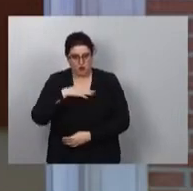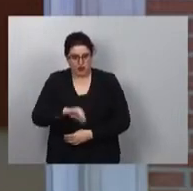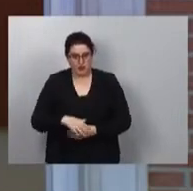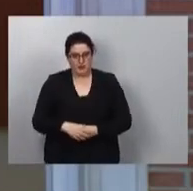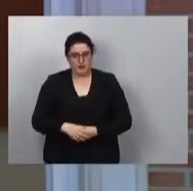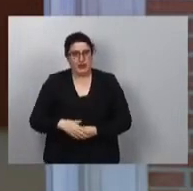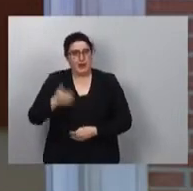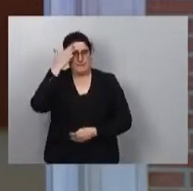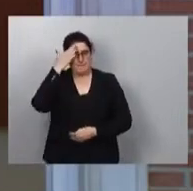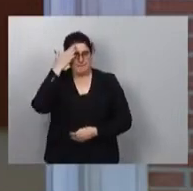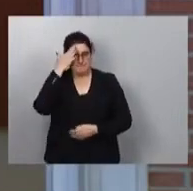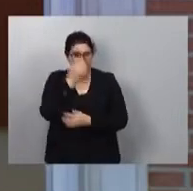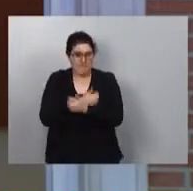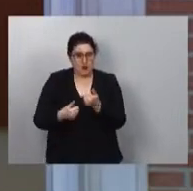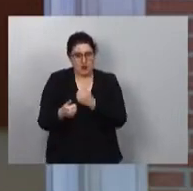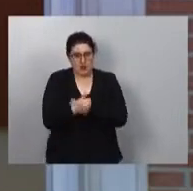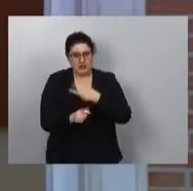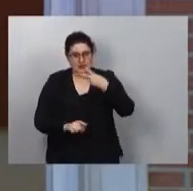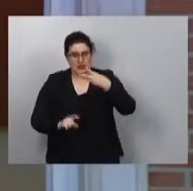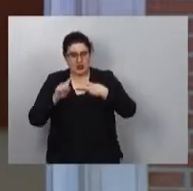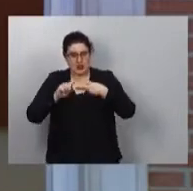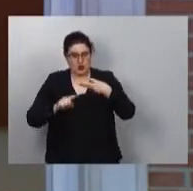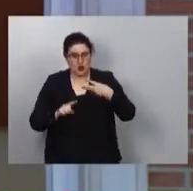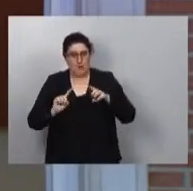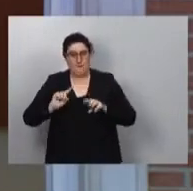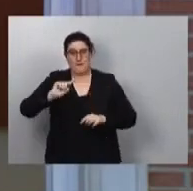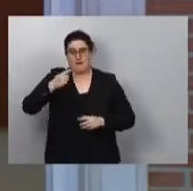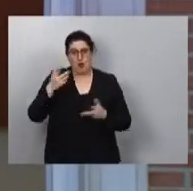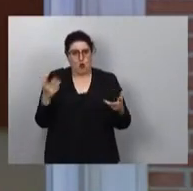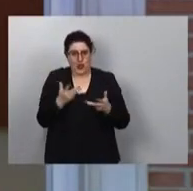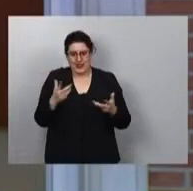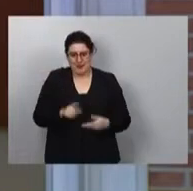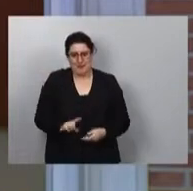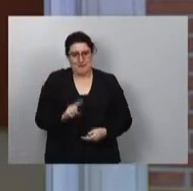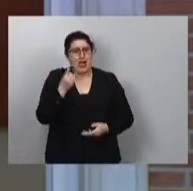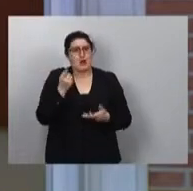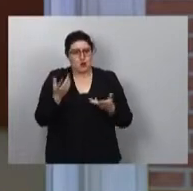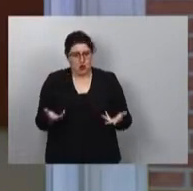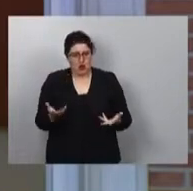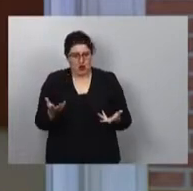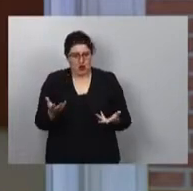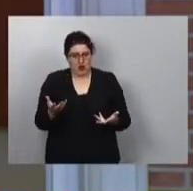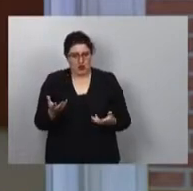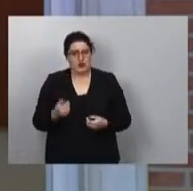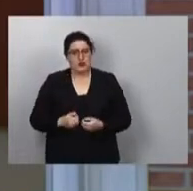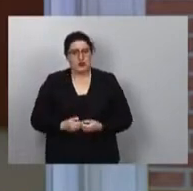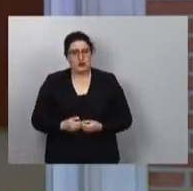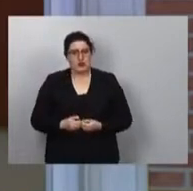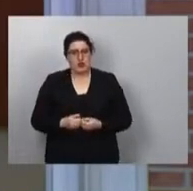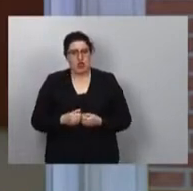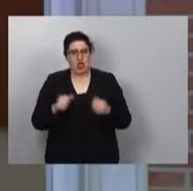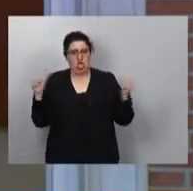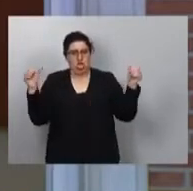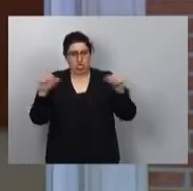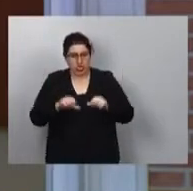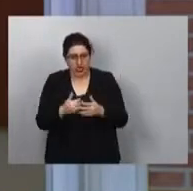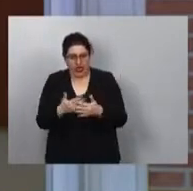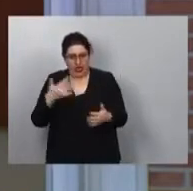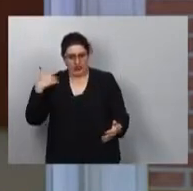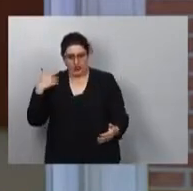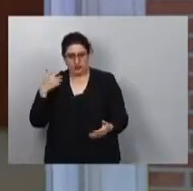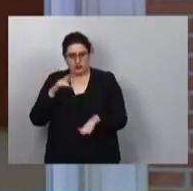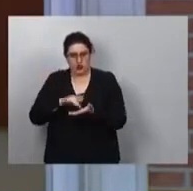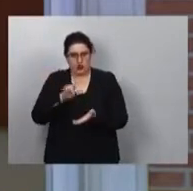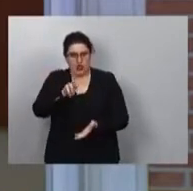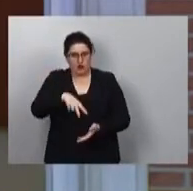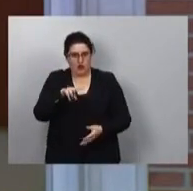chascarrillo parecía una una especie de broma la verdad es que es muy lamentable y ya ha sucedido en más ocasiones no entonces La pregunta es por qué si